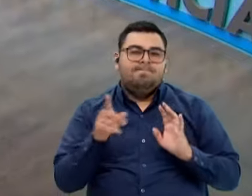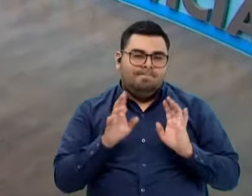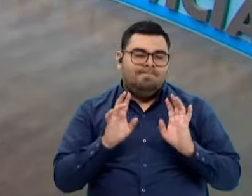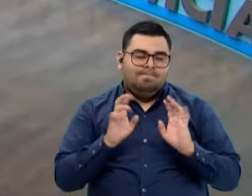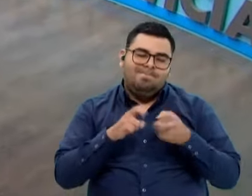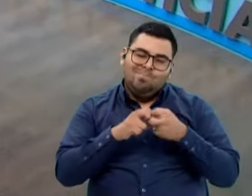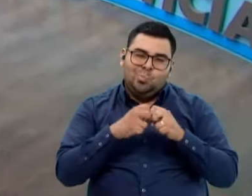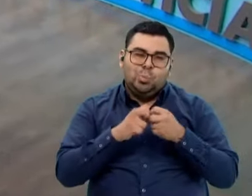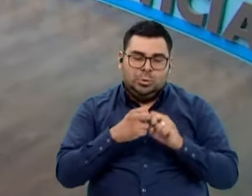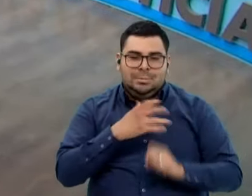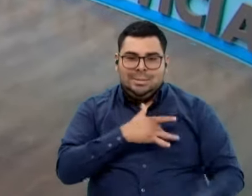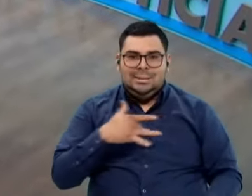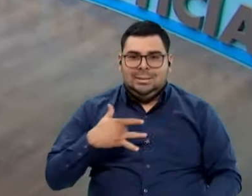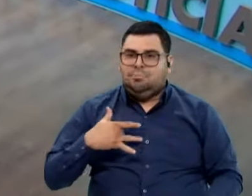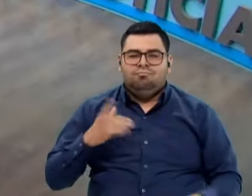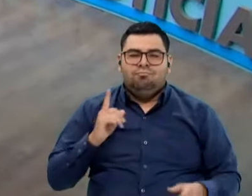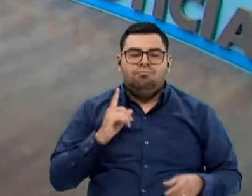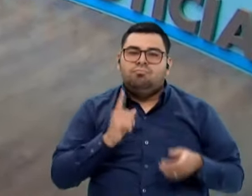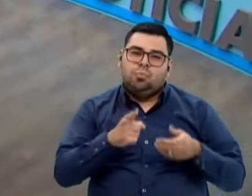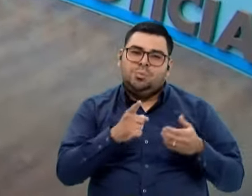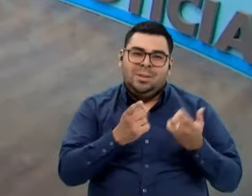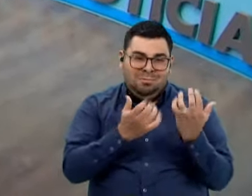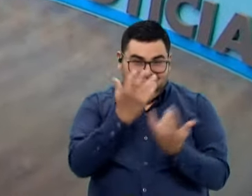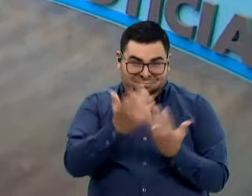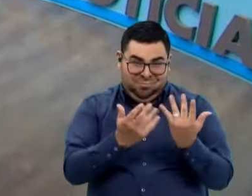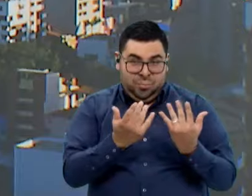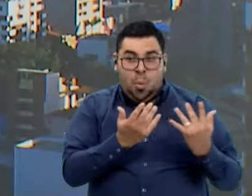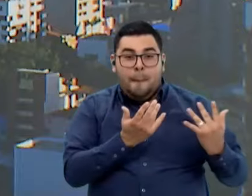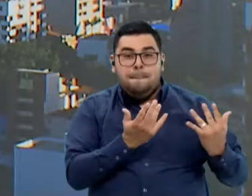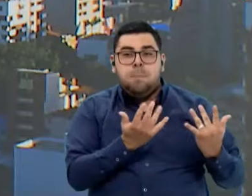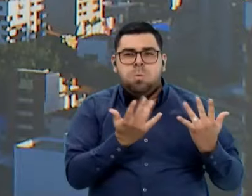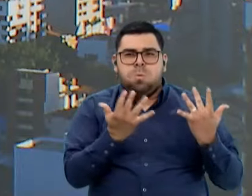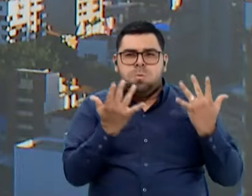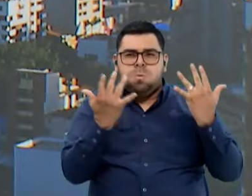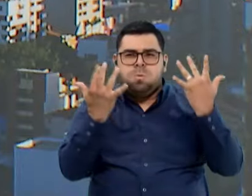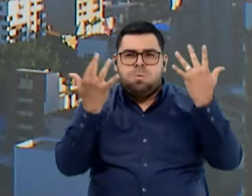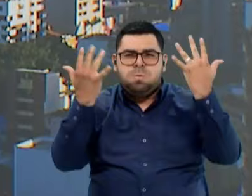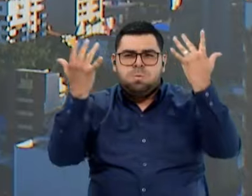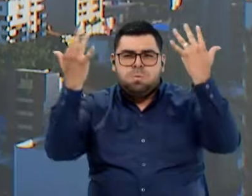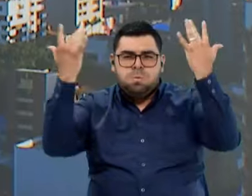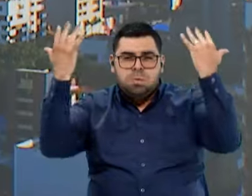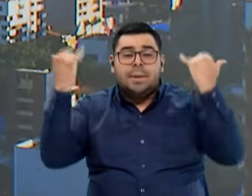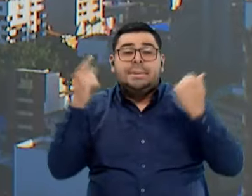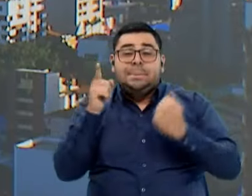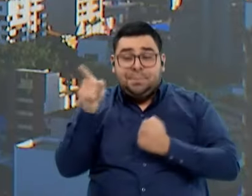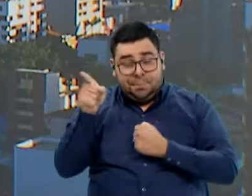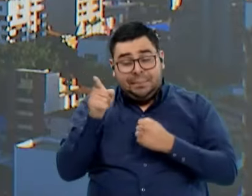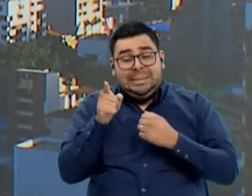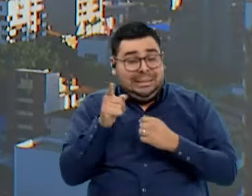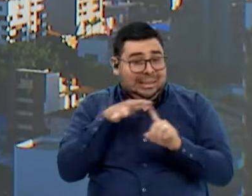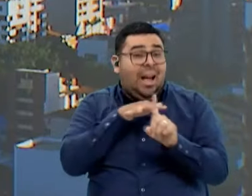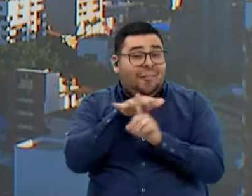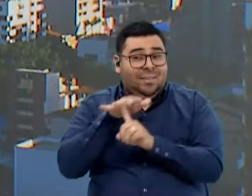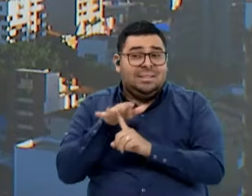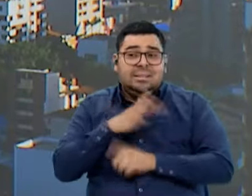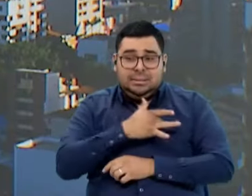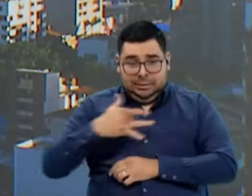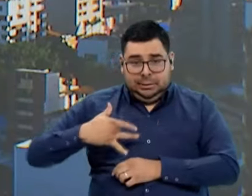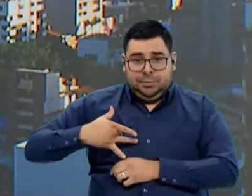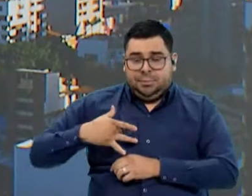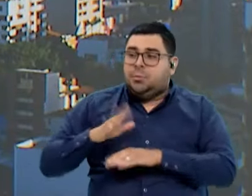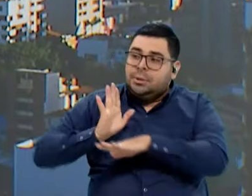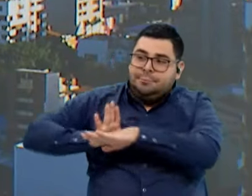humarada genera un muy mal ambiente en la zona. Entonces recomendamos que usen tapabocas, porque la zona está, nosotros que